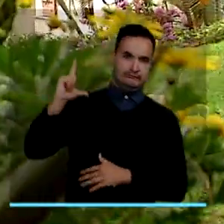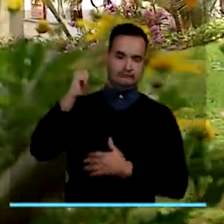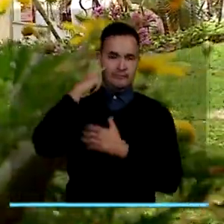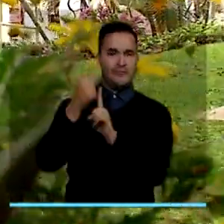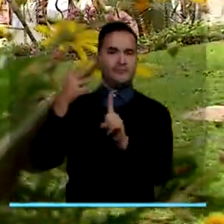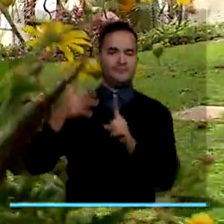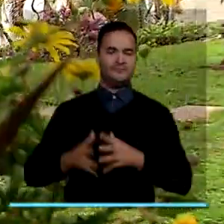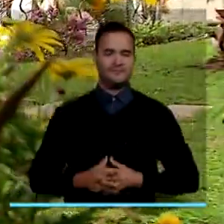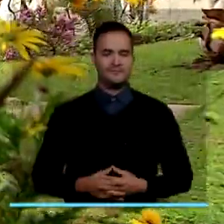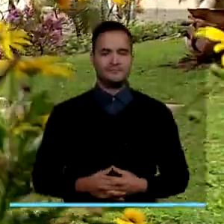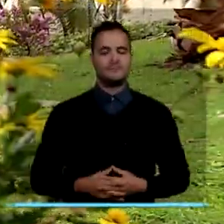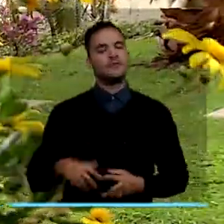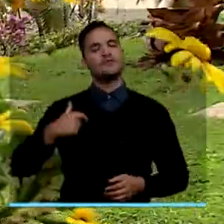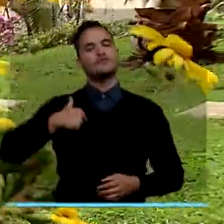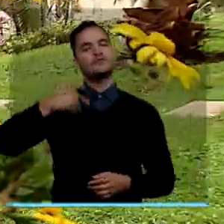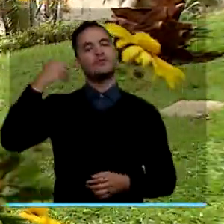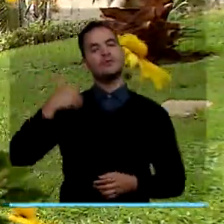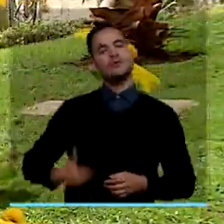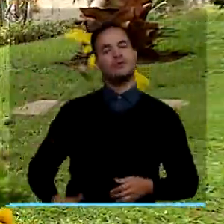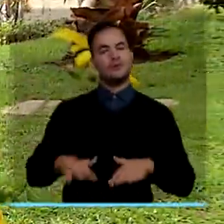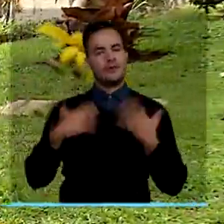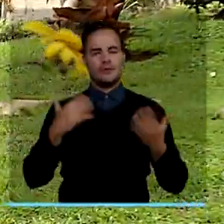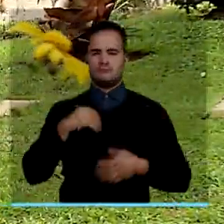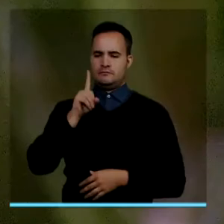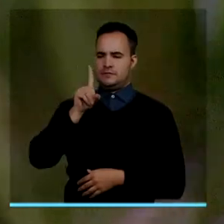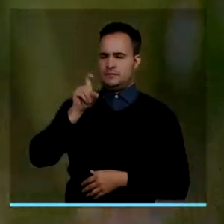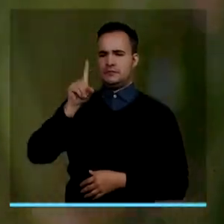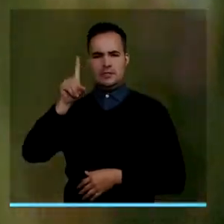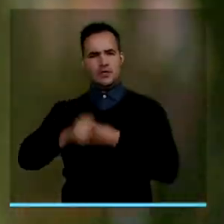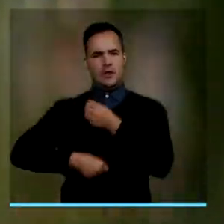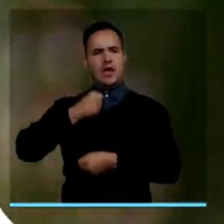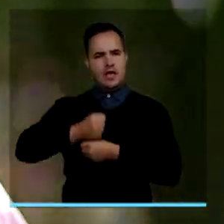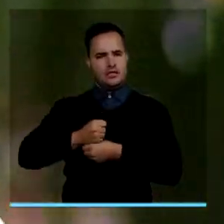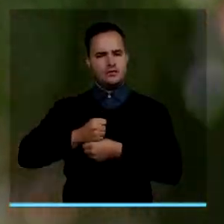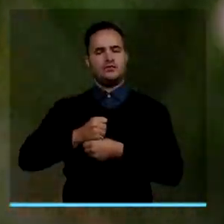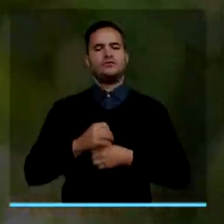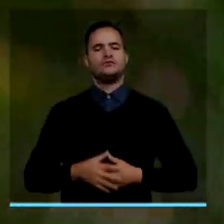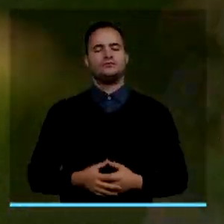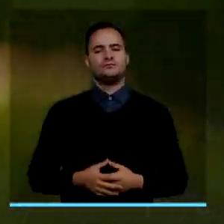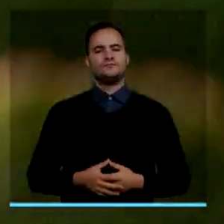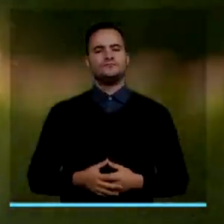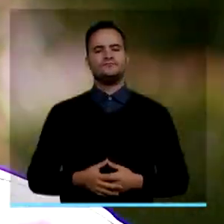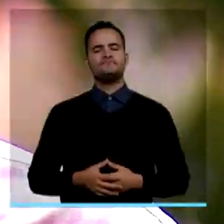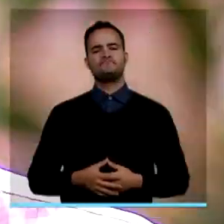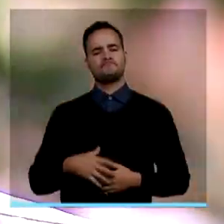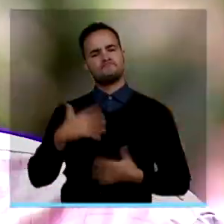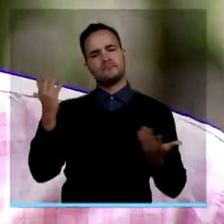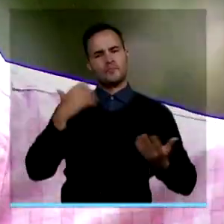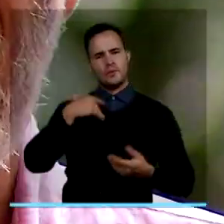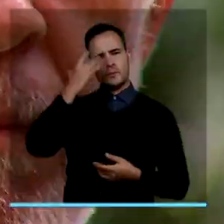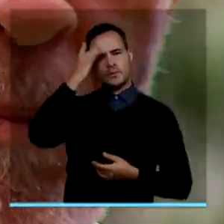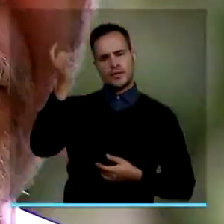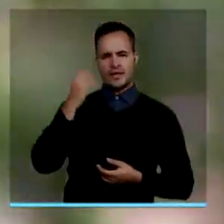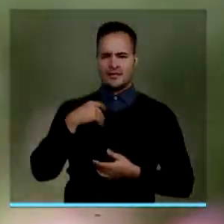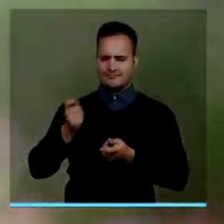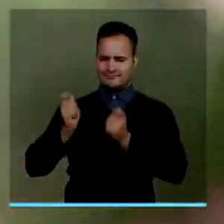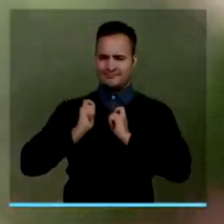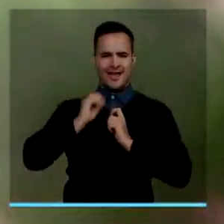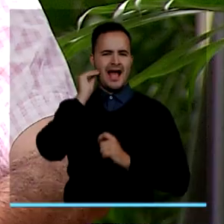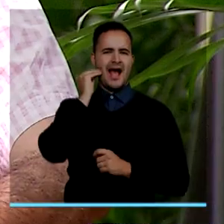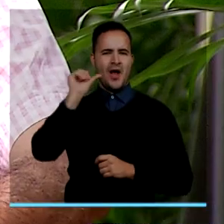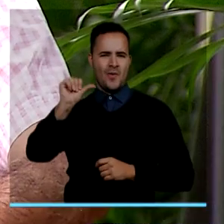Antioquia. Soy un hombre de 61 años de vida, y el porqué de la